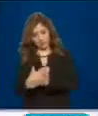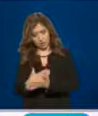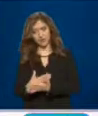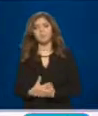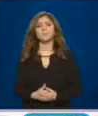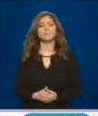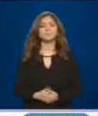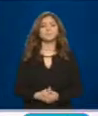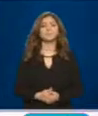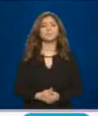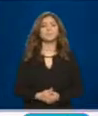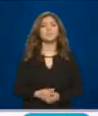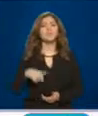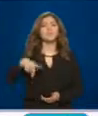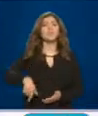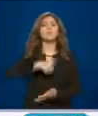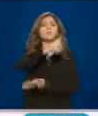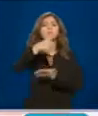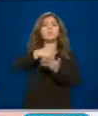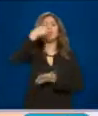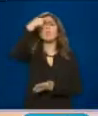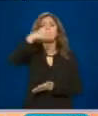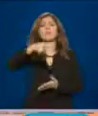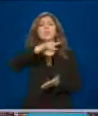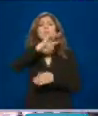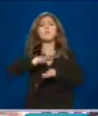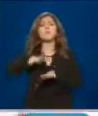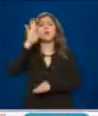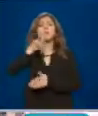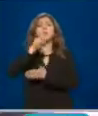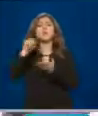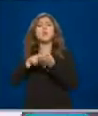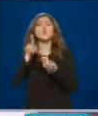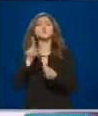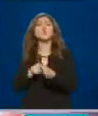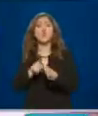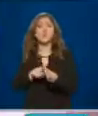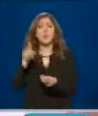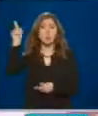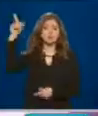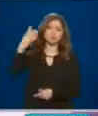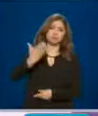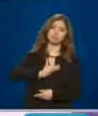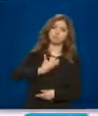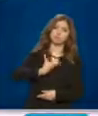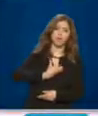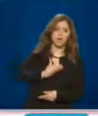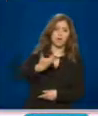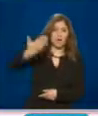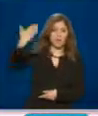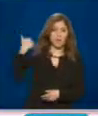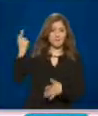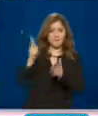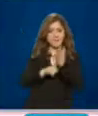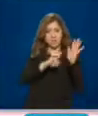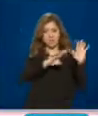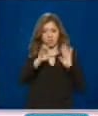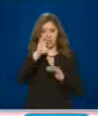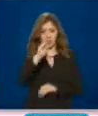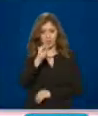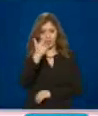de México, ¿en qué lugares es más representativo En el de Zócalo. nuestra ciudad? Desde En el año Zócalo. 97, el arzobispo de